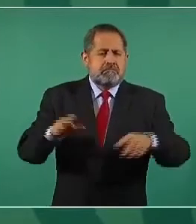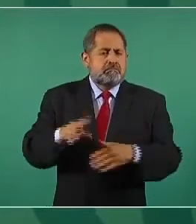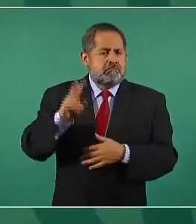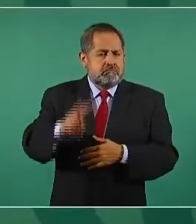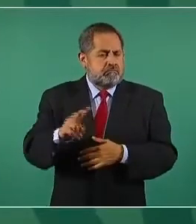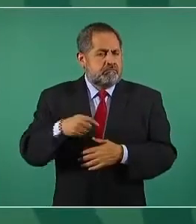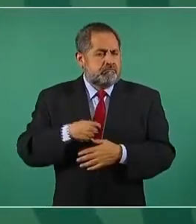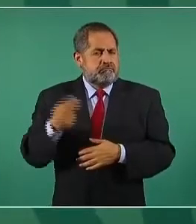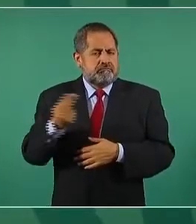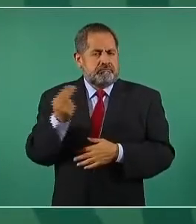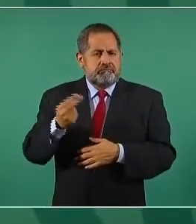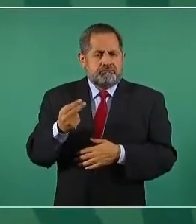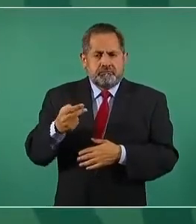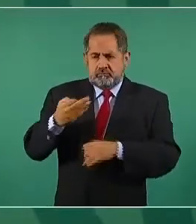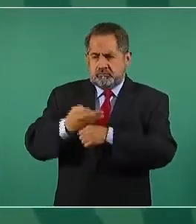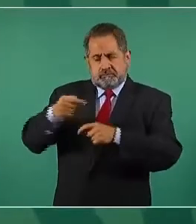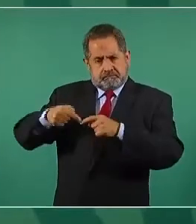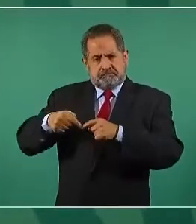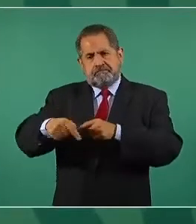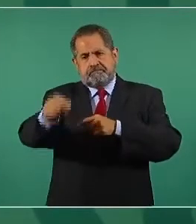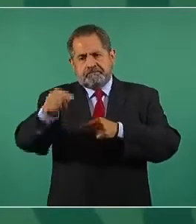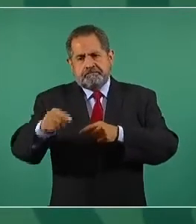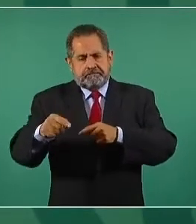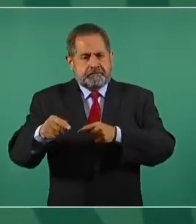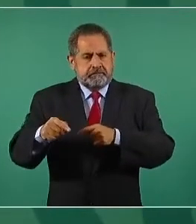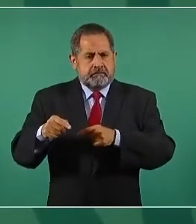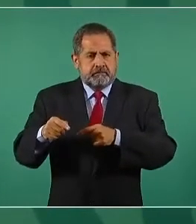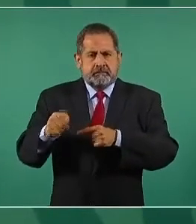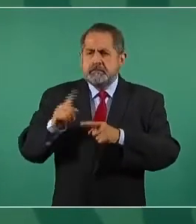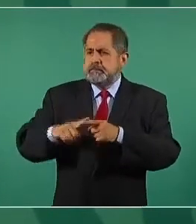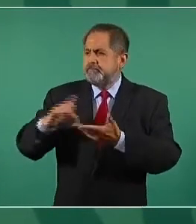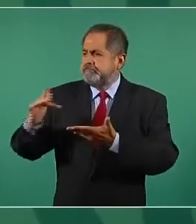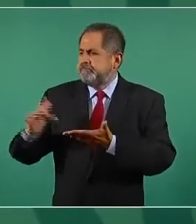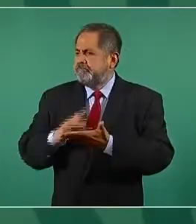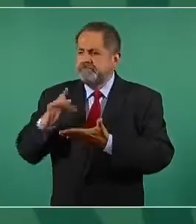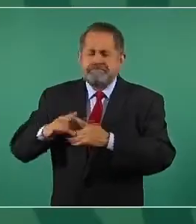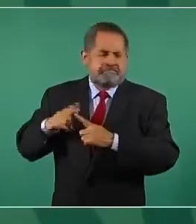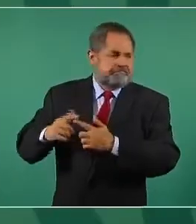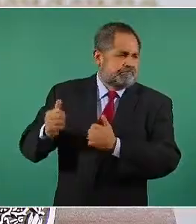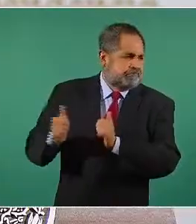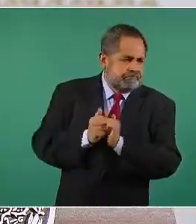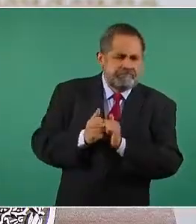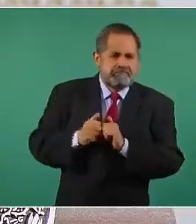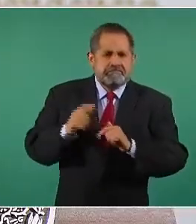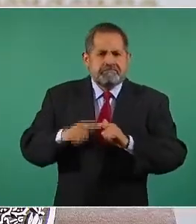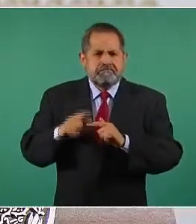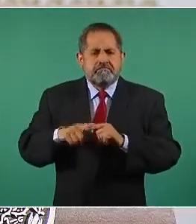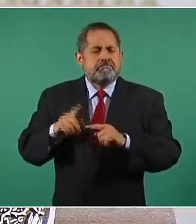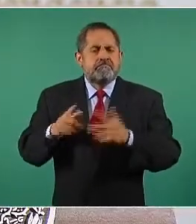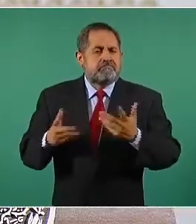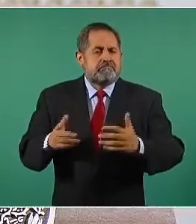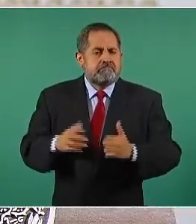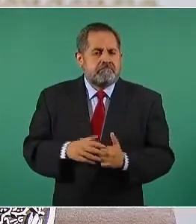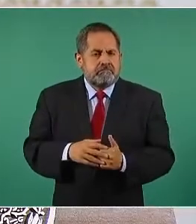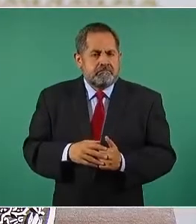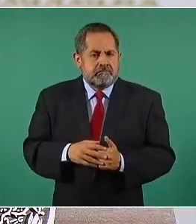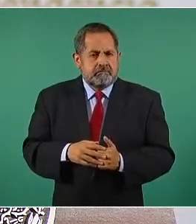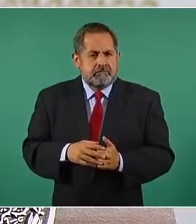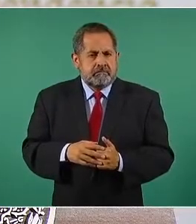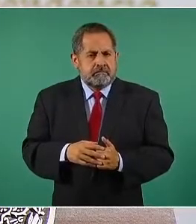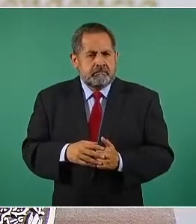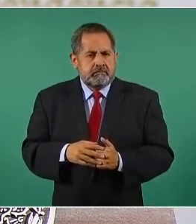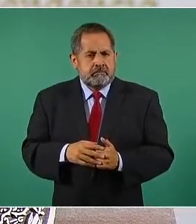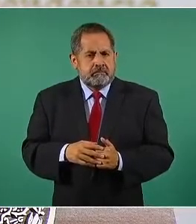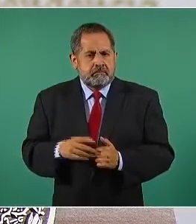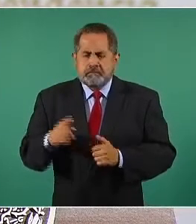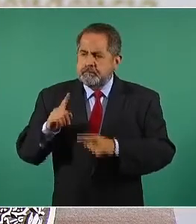necesitaba en esta nueva etapa un apoyo de alguien que